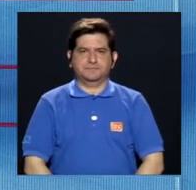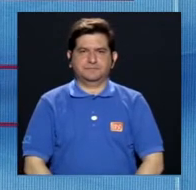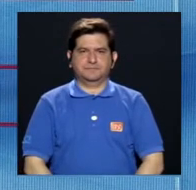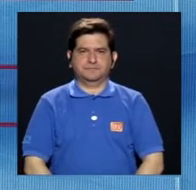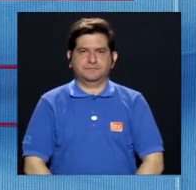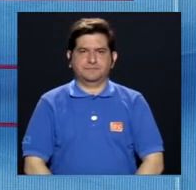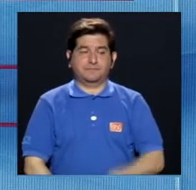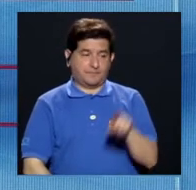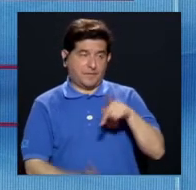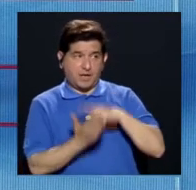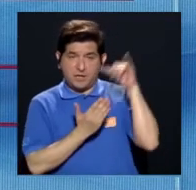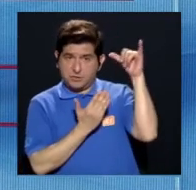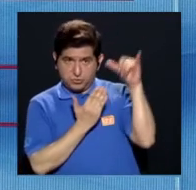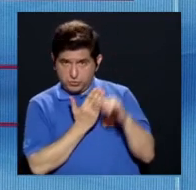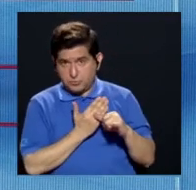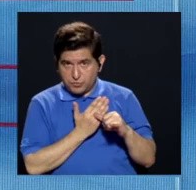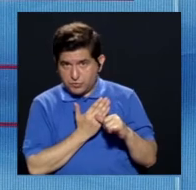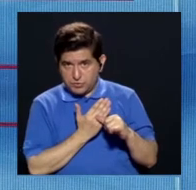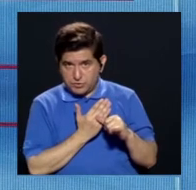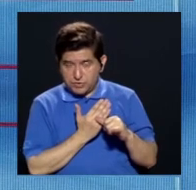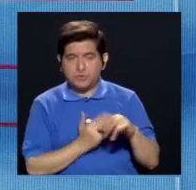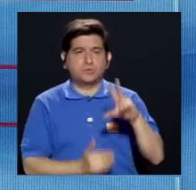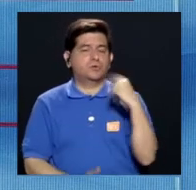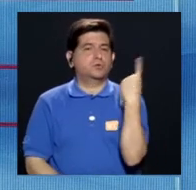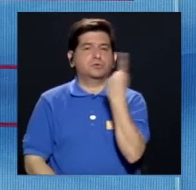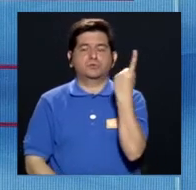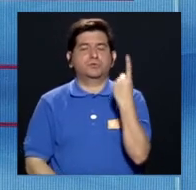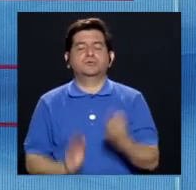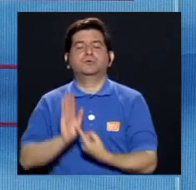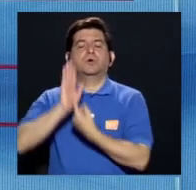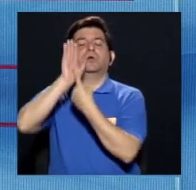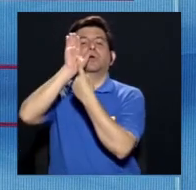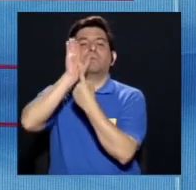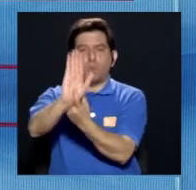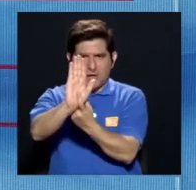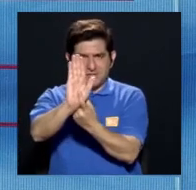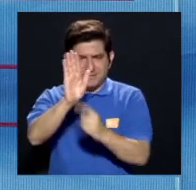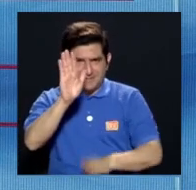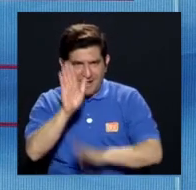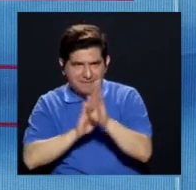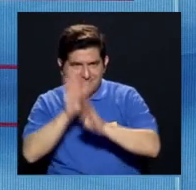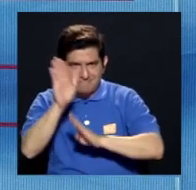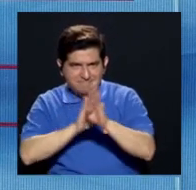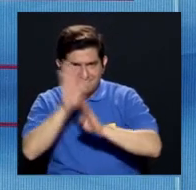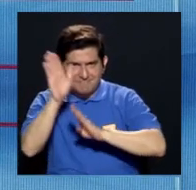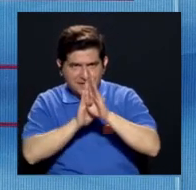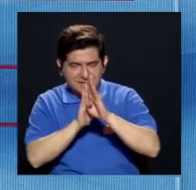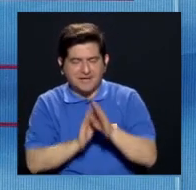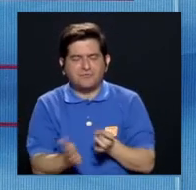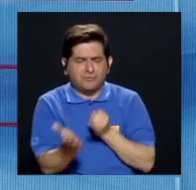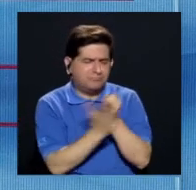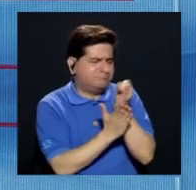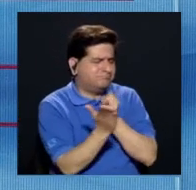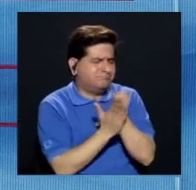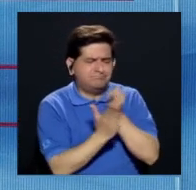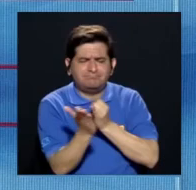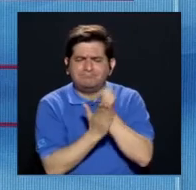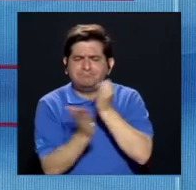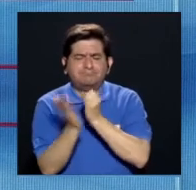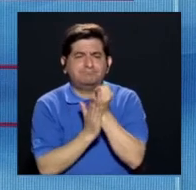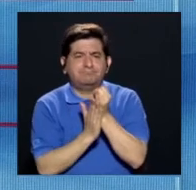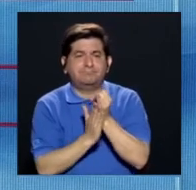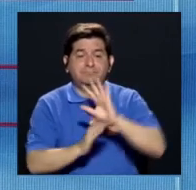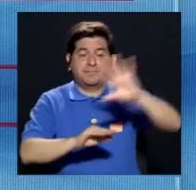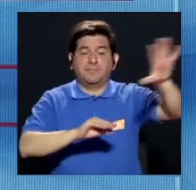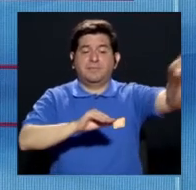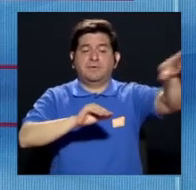Estos proyectos, entonces, no solo son un reflejo del desarrollo de la investigación, sino